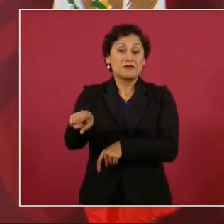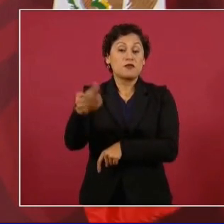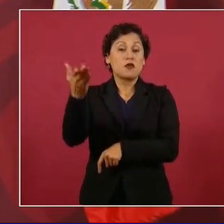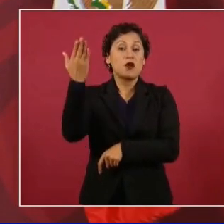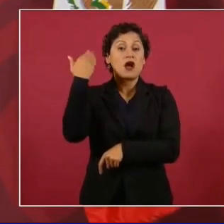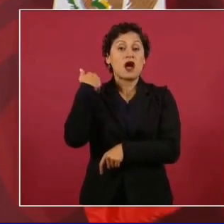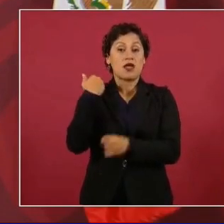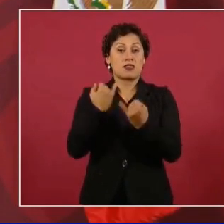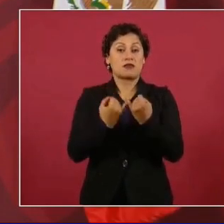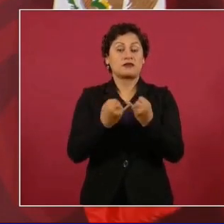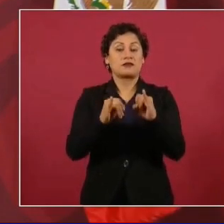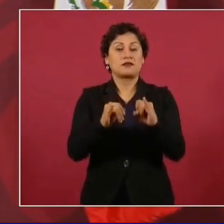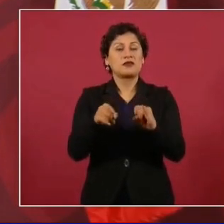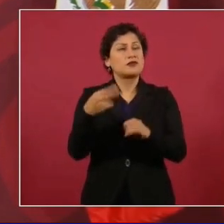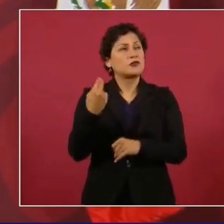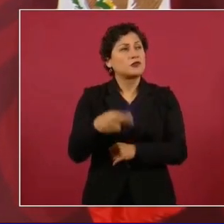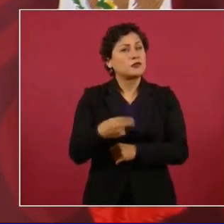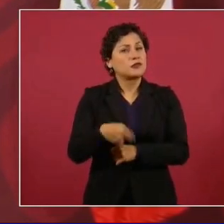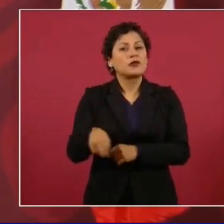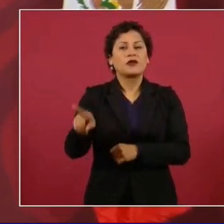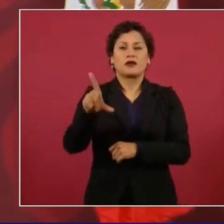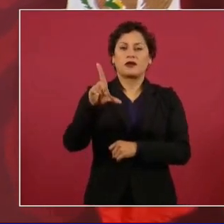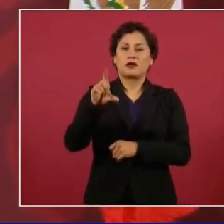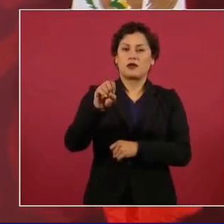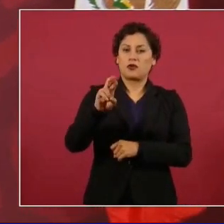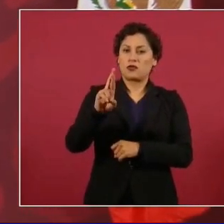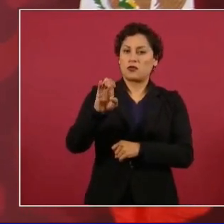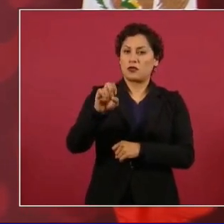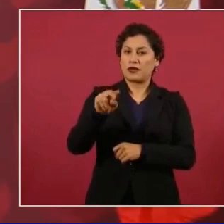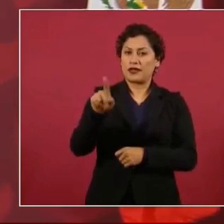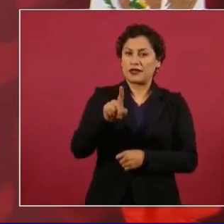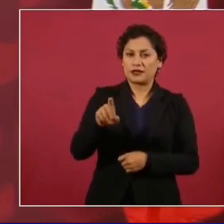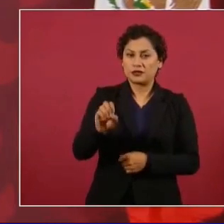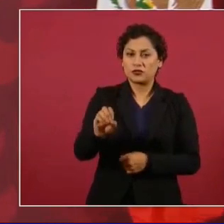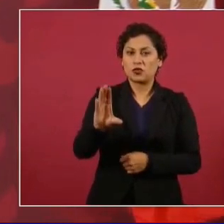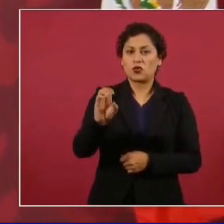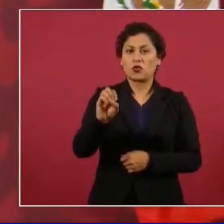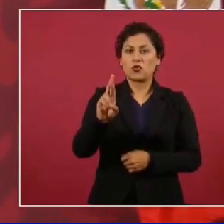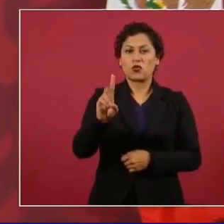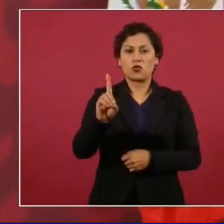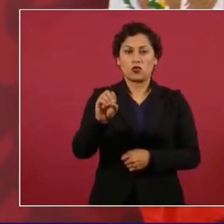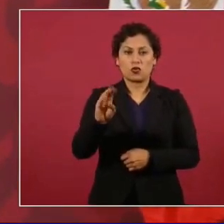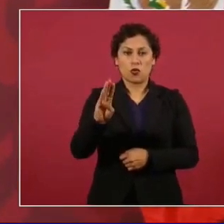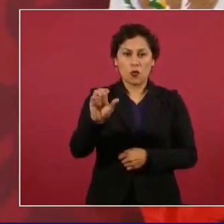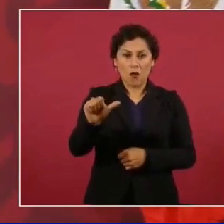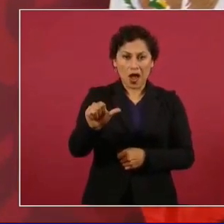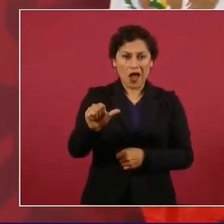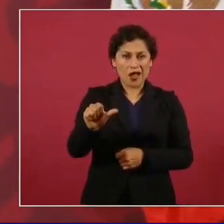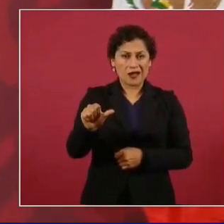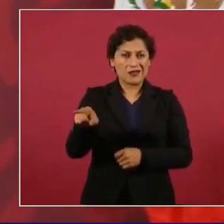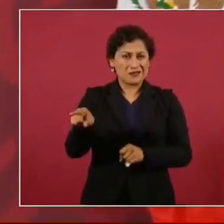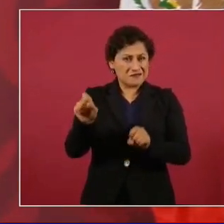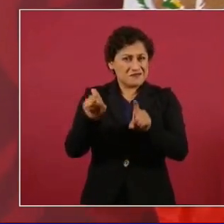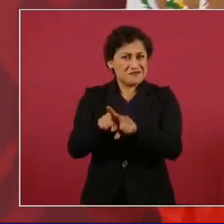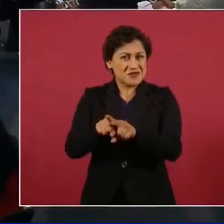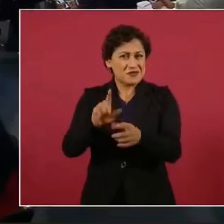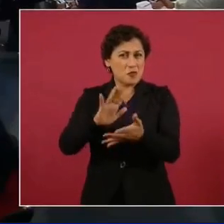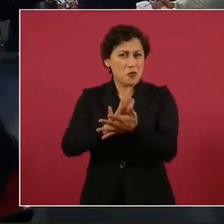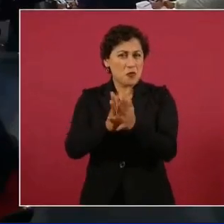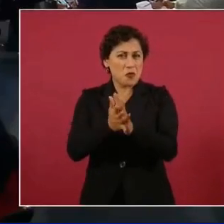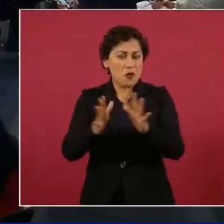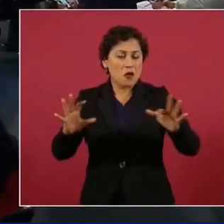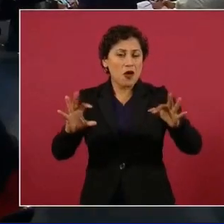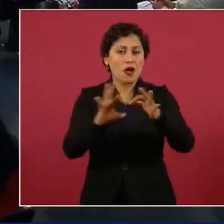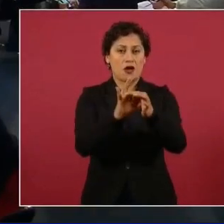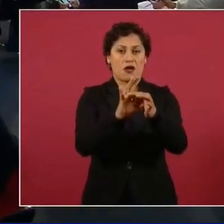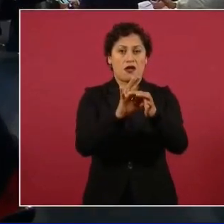¿cómo se llama? Lorenzo Córdoba, con Carmen Aristegui, o sea, era parte